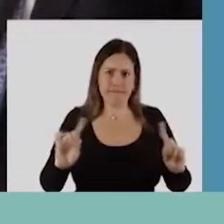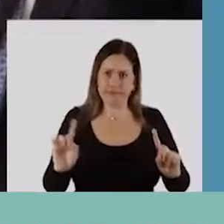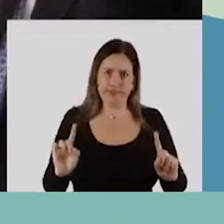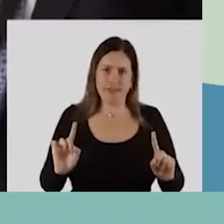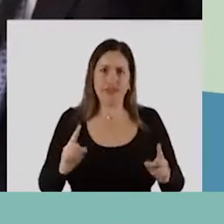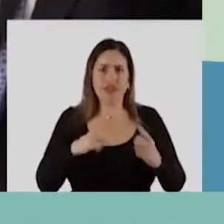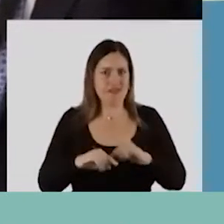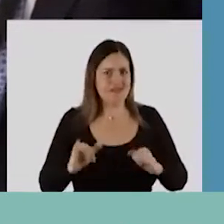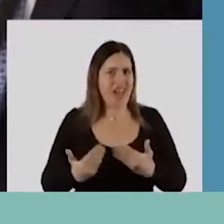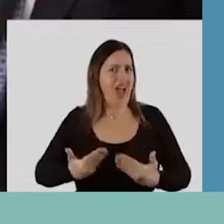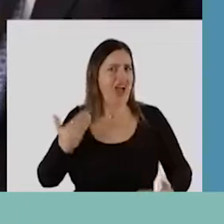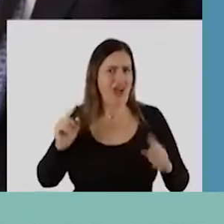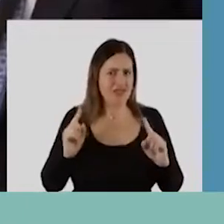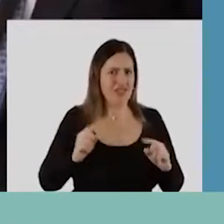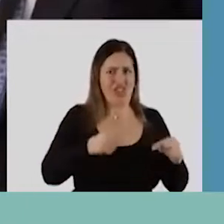gobierno.